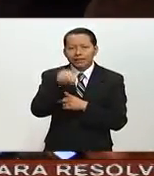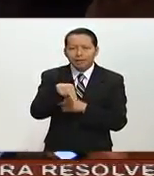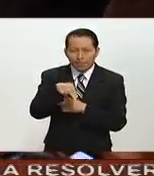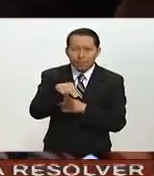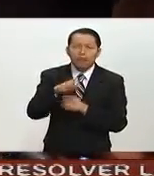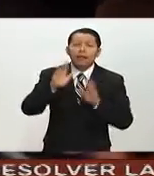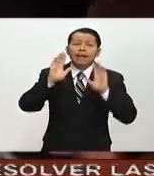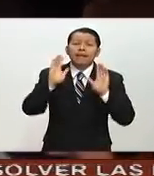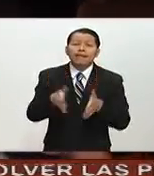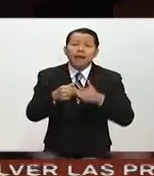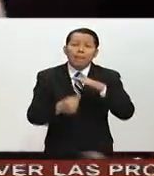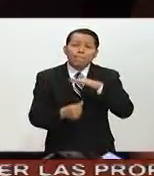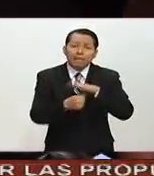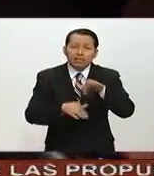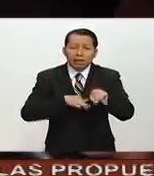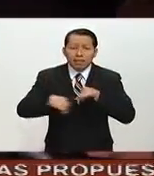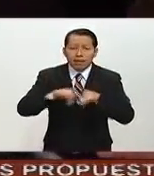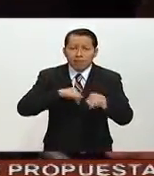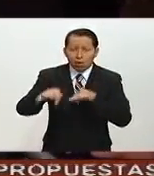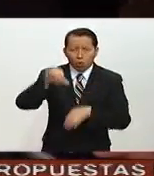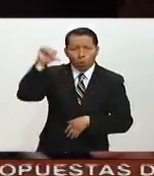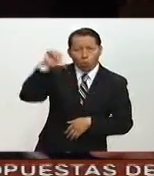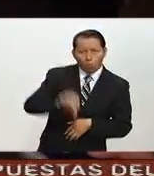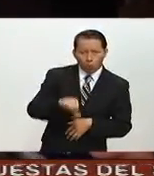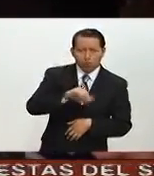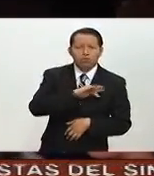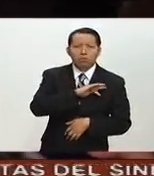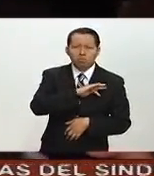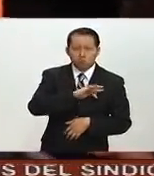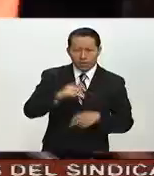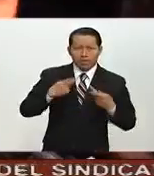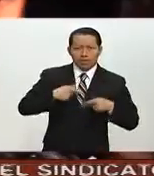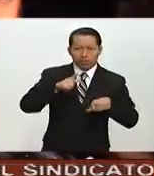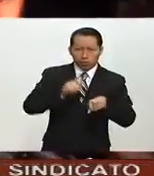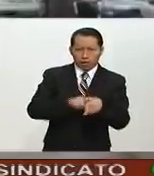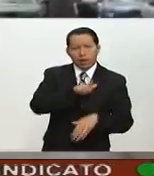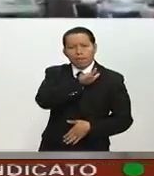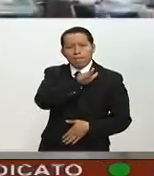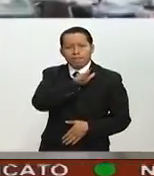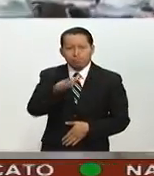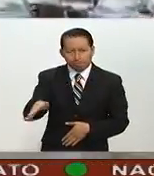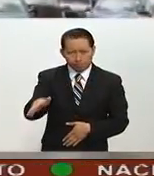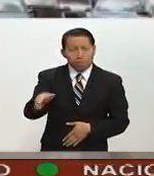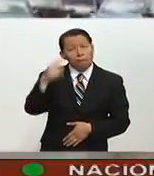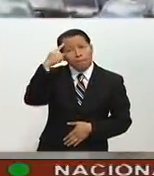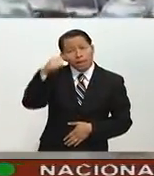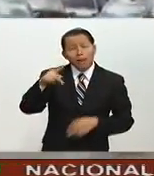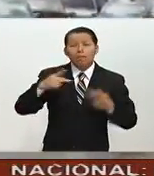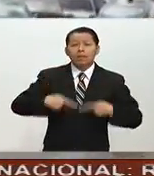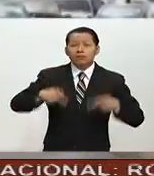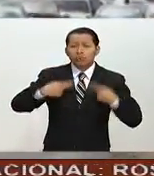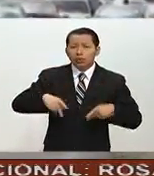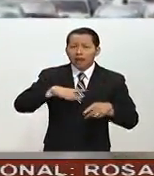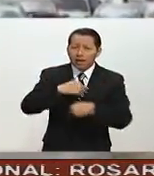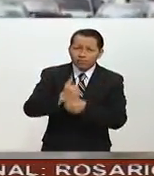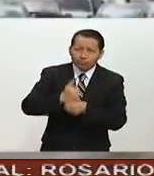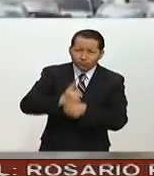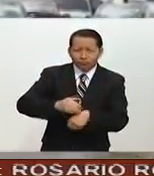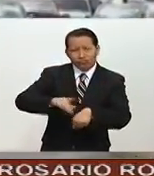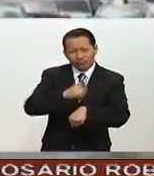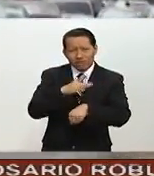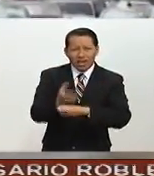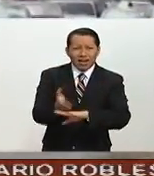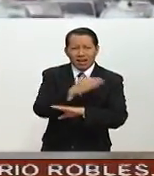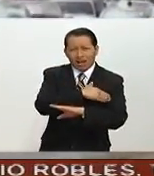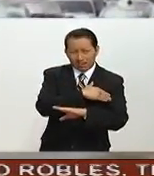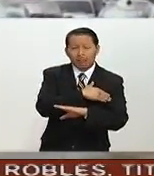estableció una mesa de trabajo y será hoy cuando acuda personalmente a la comunidad para atender a los pobladores que resultaron afectados durante los